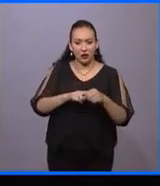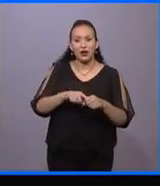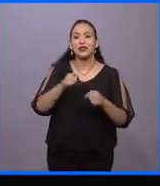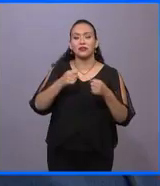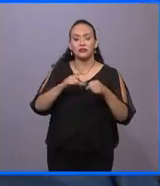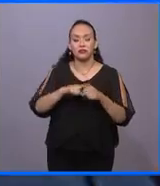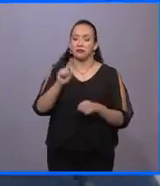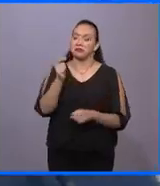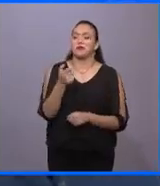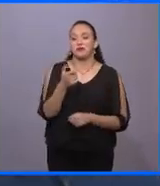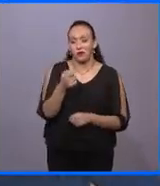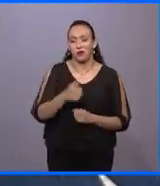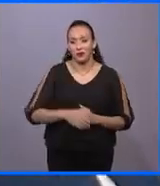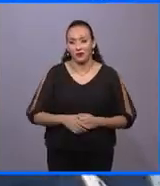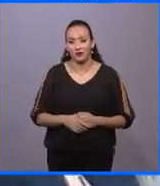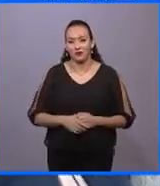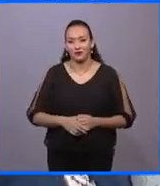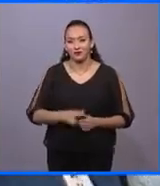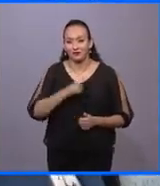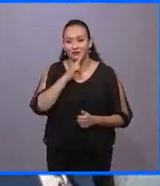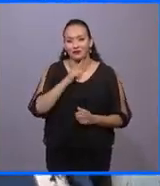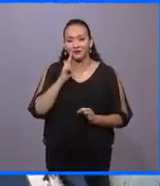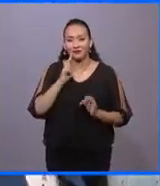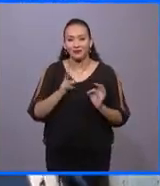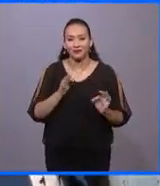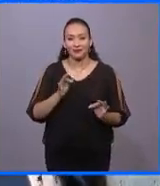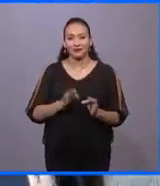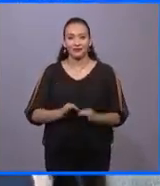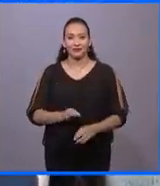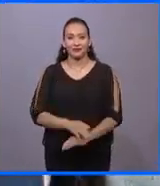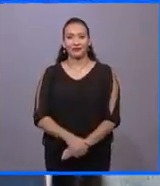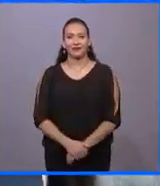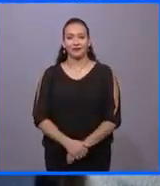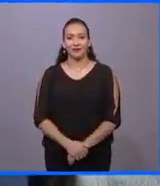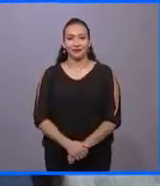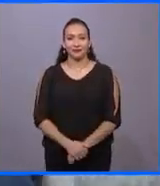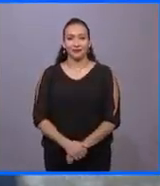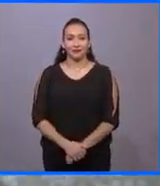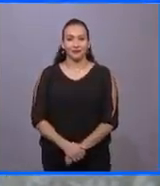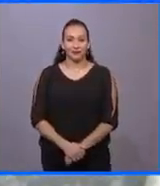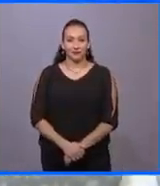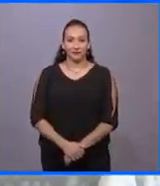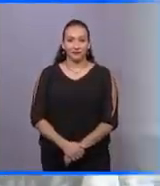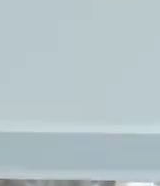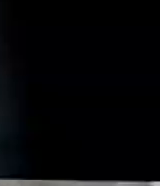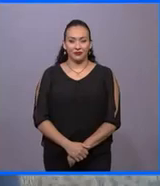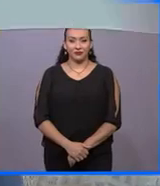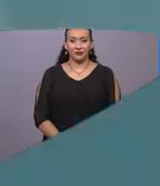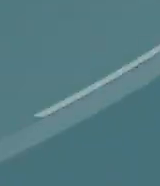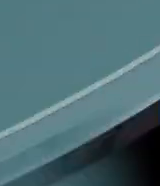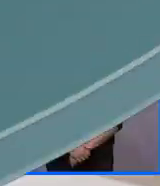inscritas. Para el canal del Poder Judicial de la Federación, Juan Carlos González.